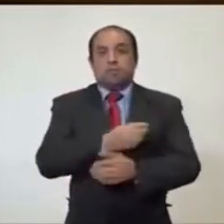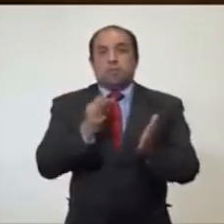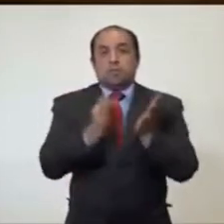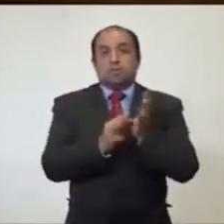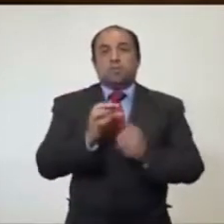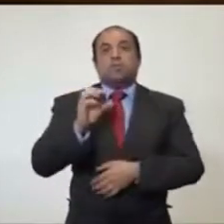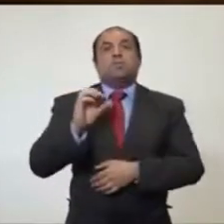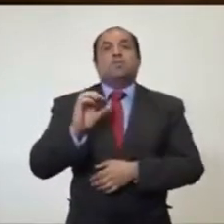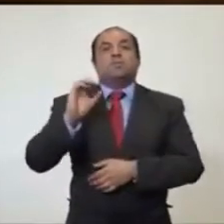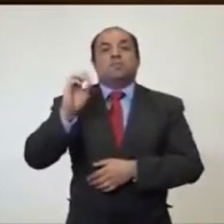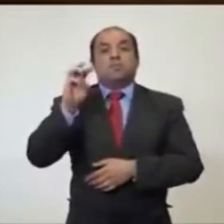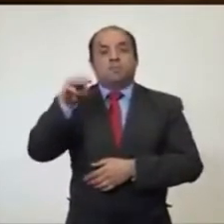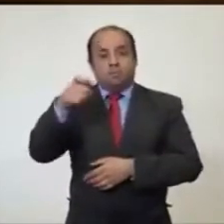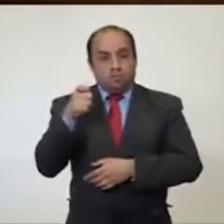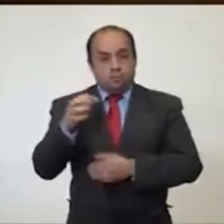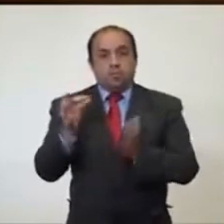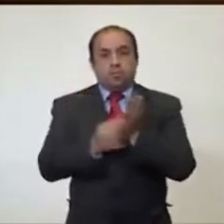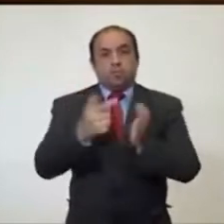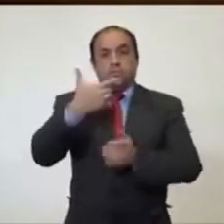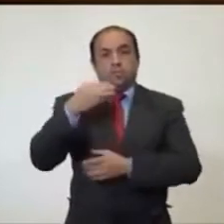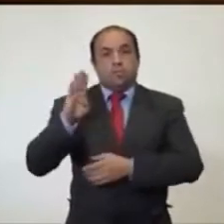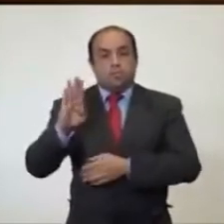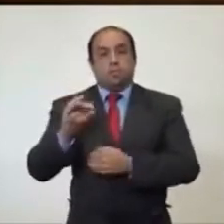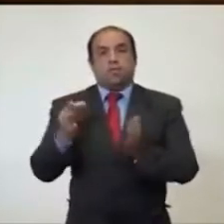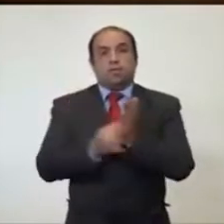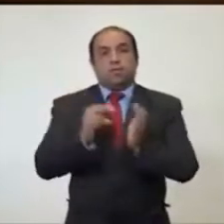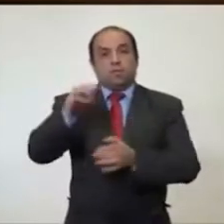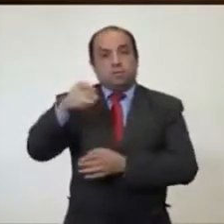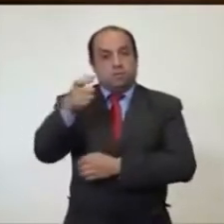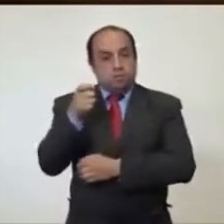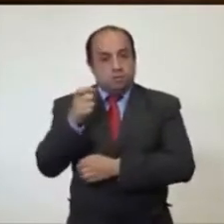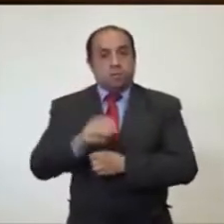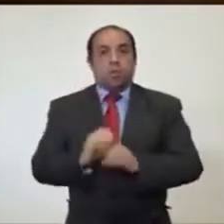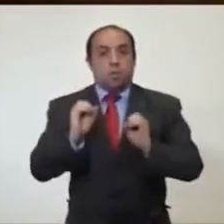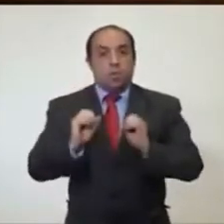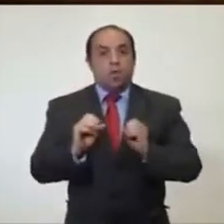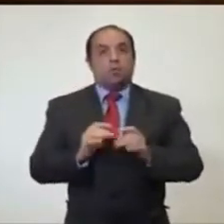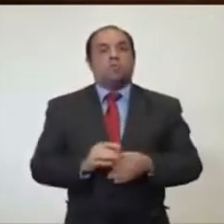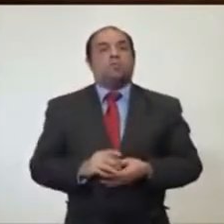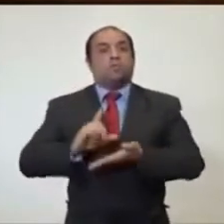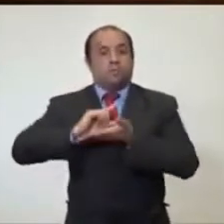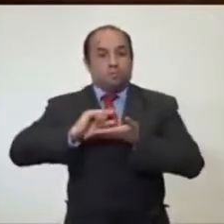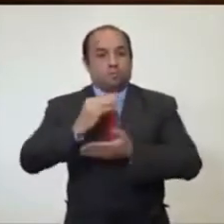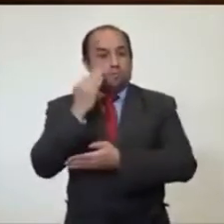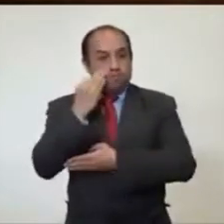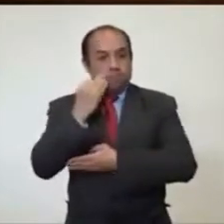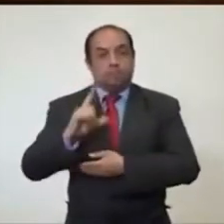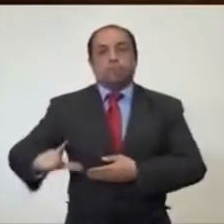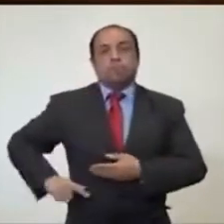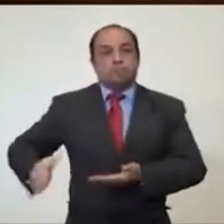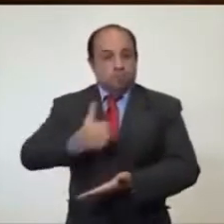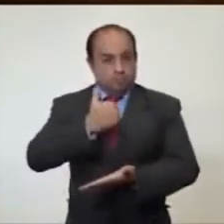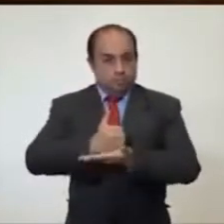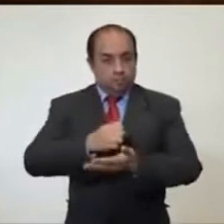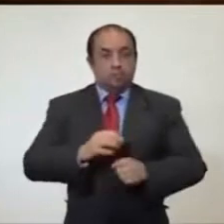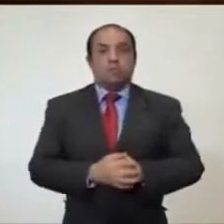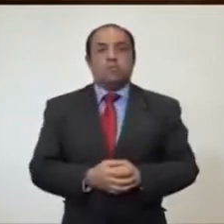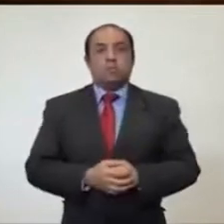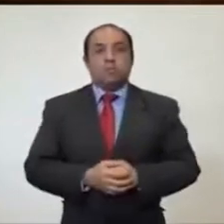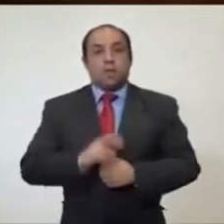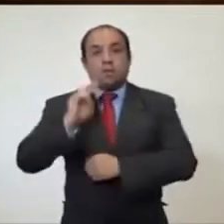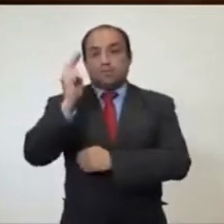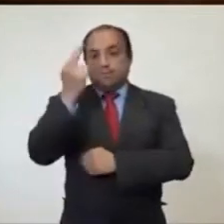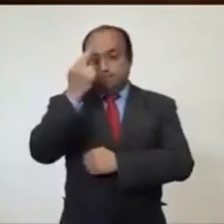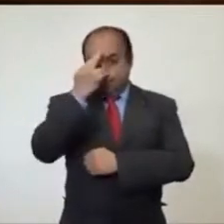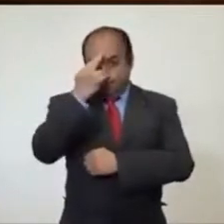vacunación punto ce mx punto gov punto mx o en las redes sociales del gobierno de la ciudad